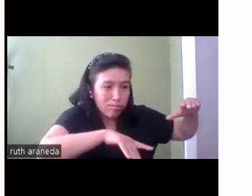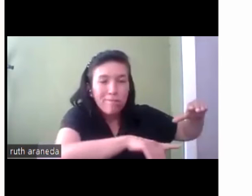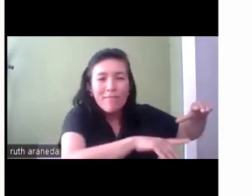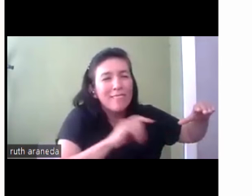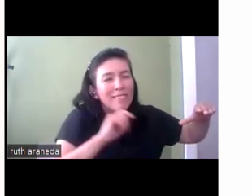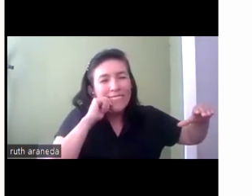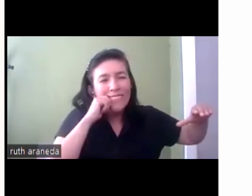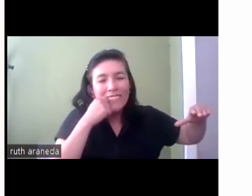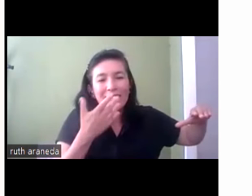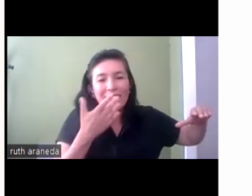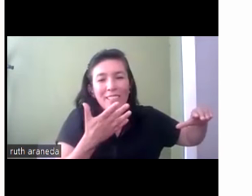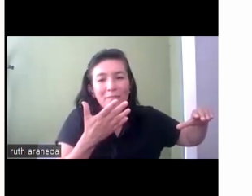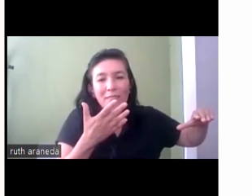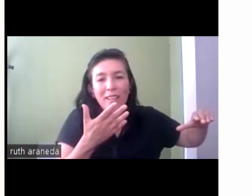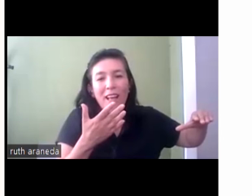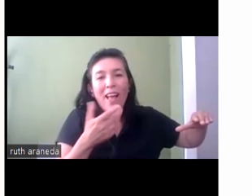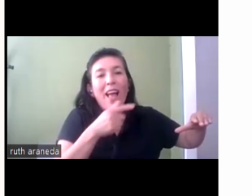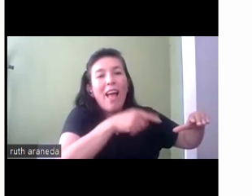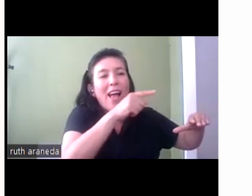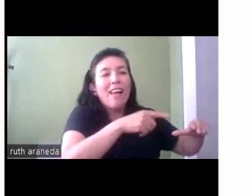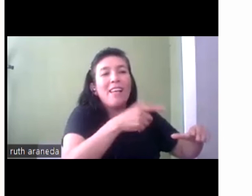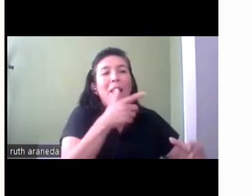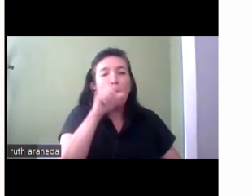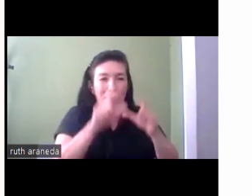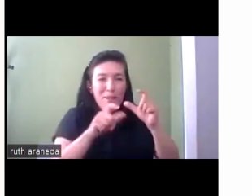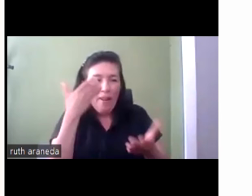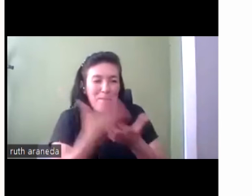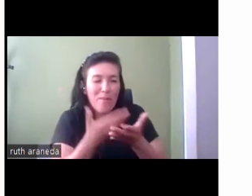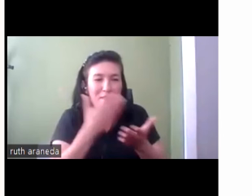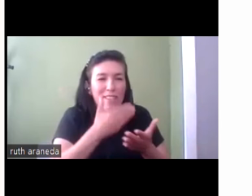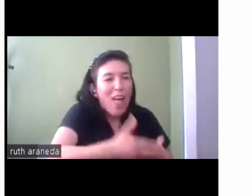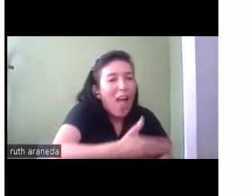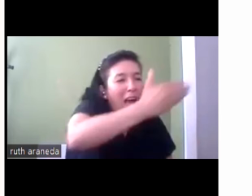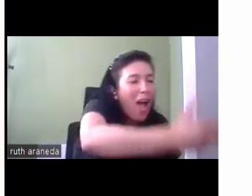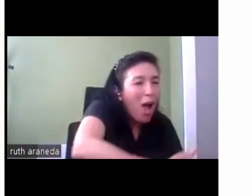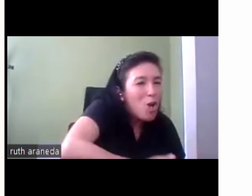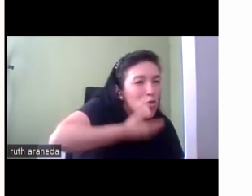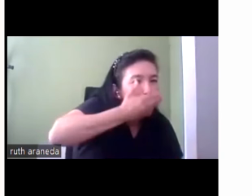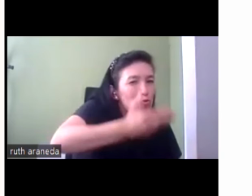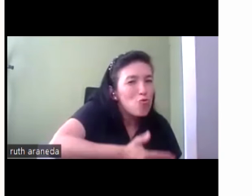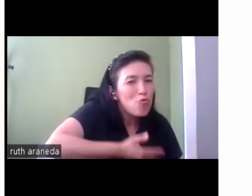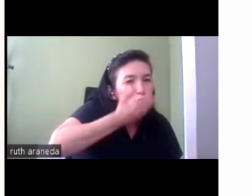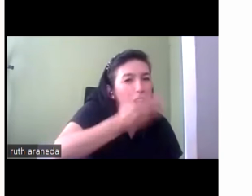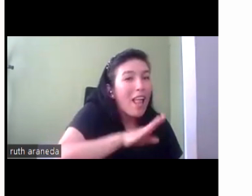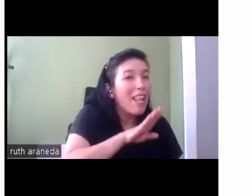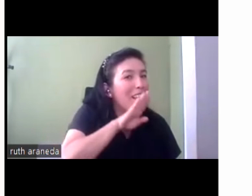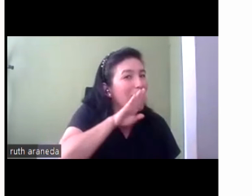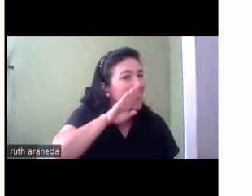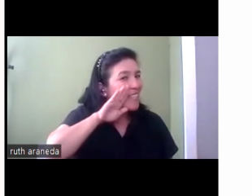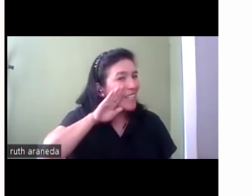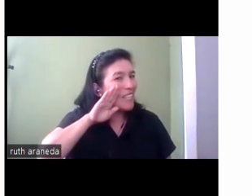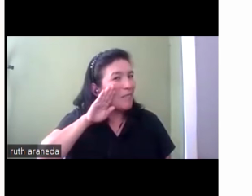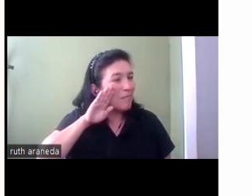significaba sí o sí una zona de aprovisionamiento de agua potable que finalmente justifica un poco el